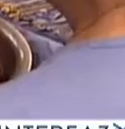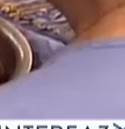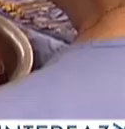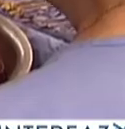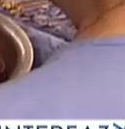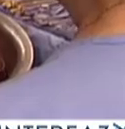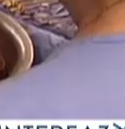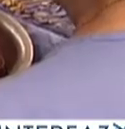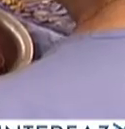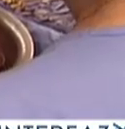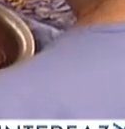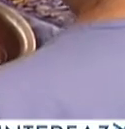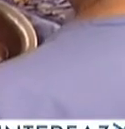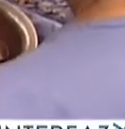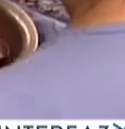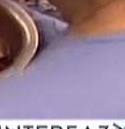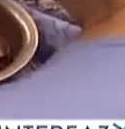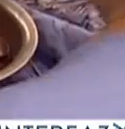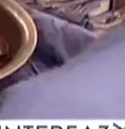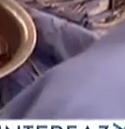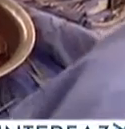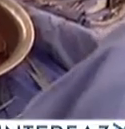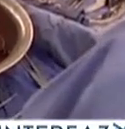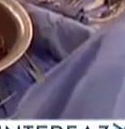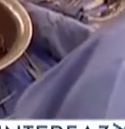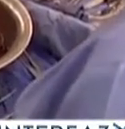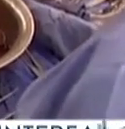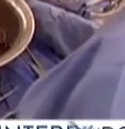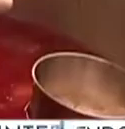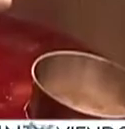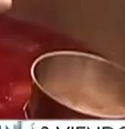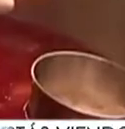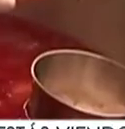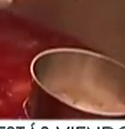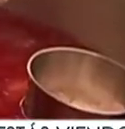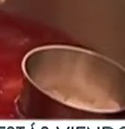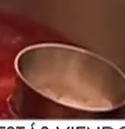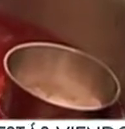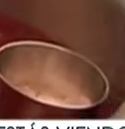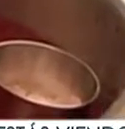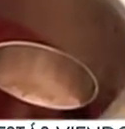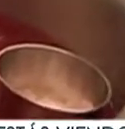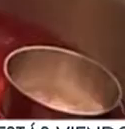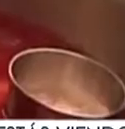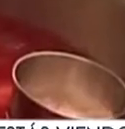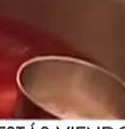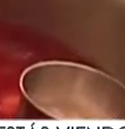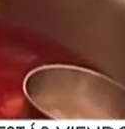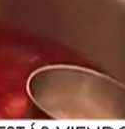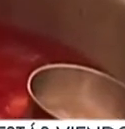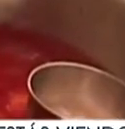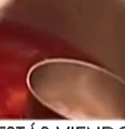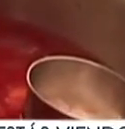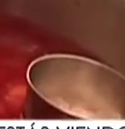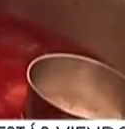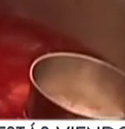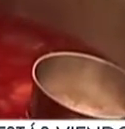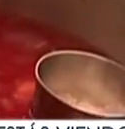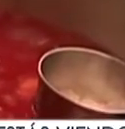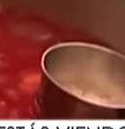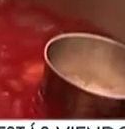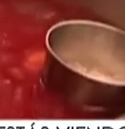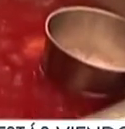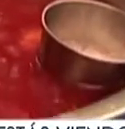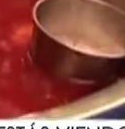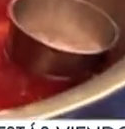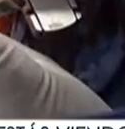para conocer más de la cultura de donación de órganos y las acciones educativas que se implementan, nos visita en el estudio Andrés Bazán Borges,